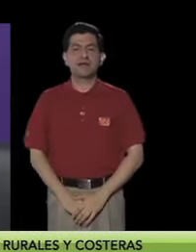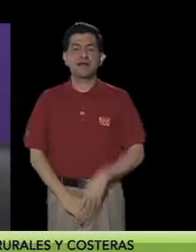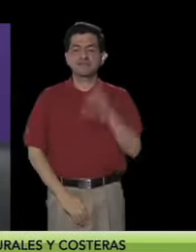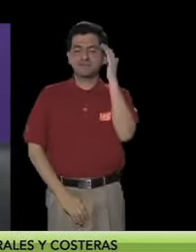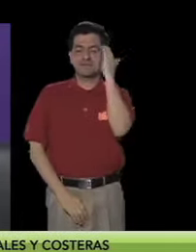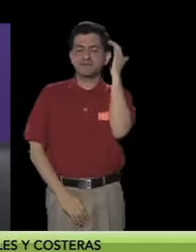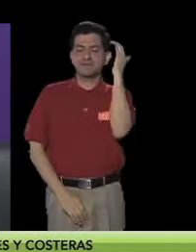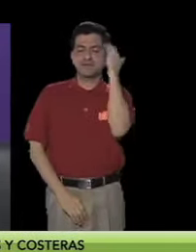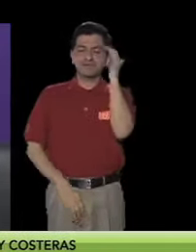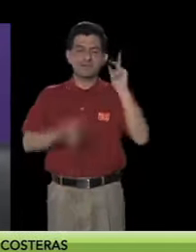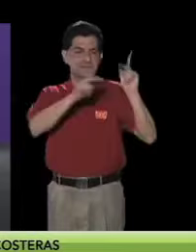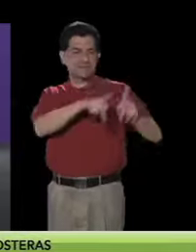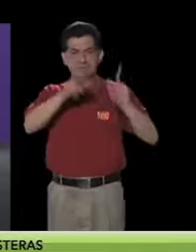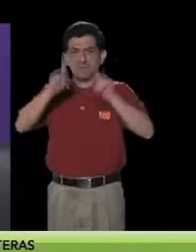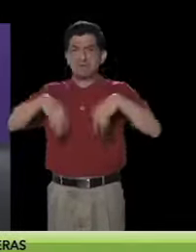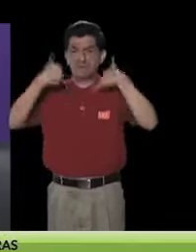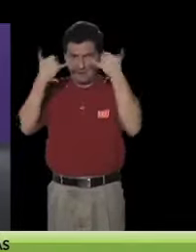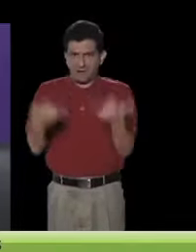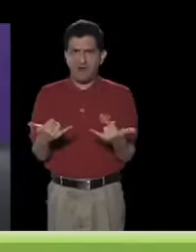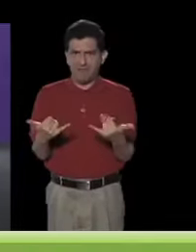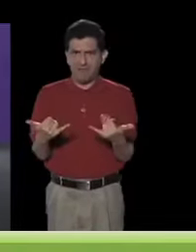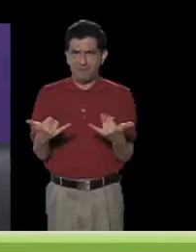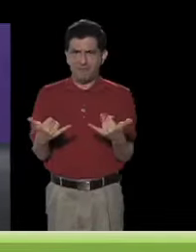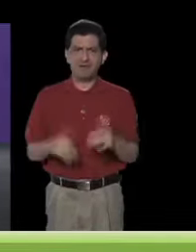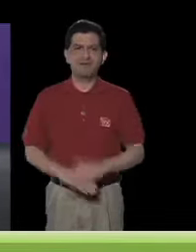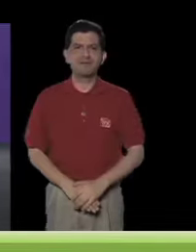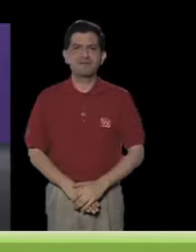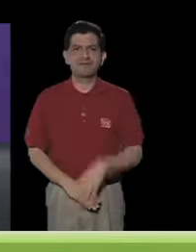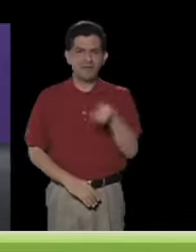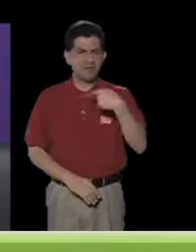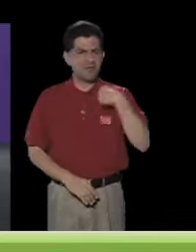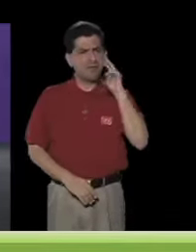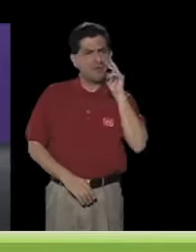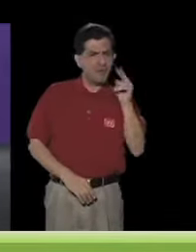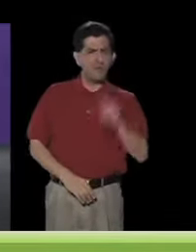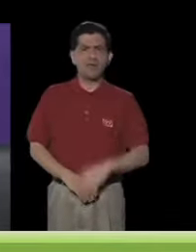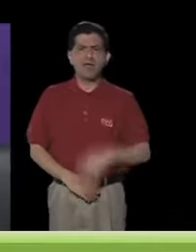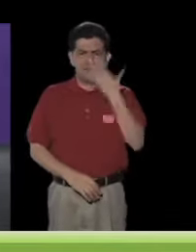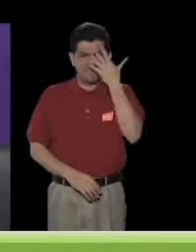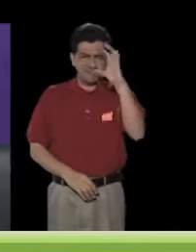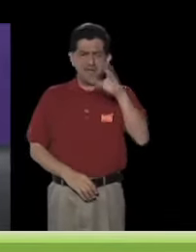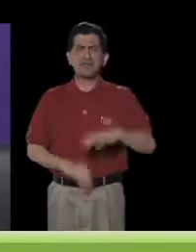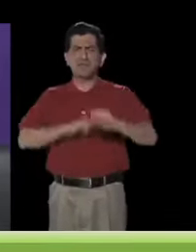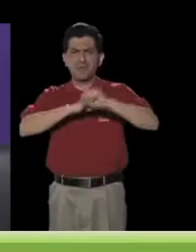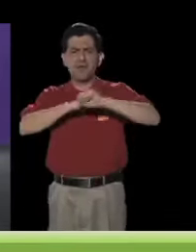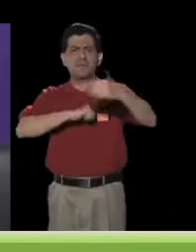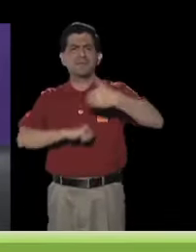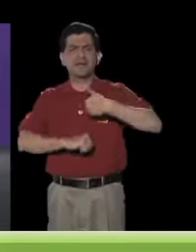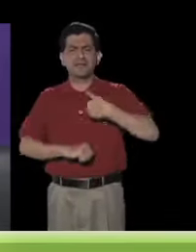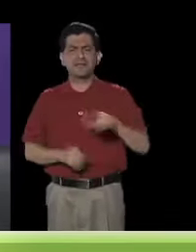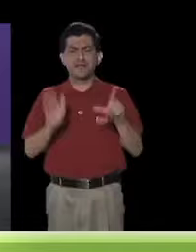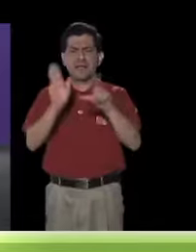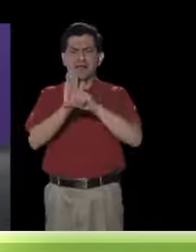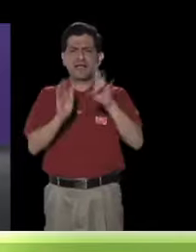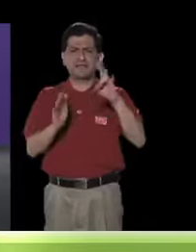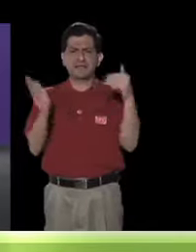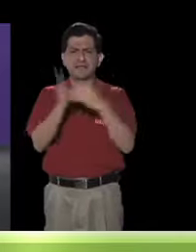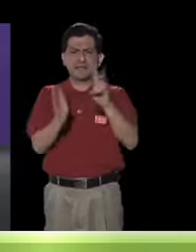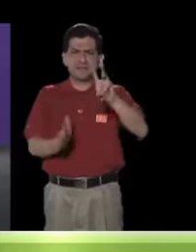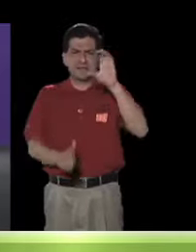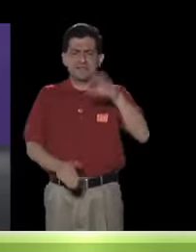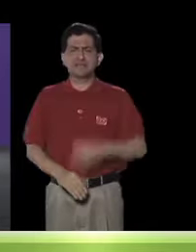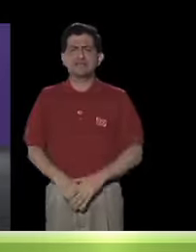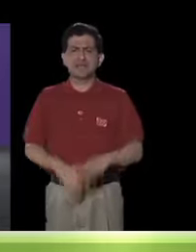es la toma de conciencia. Las personas ahora, he visto, por ejemplo, en Facebook esta campaña que tienen de la